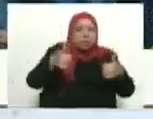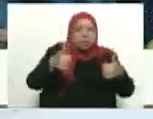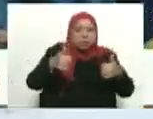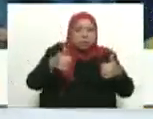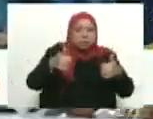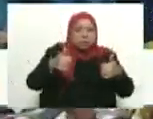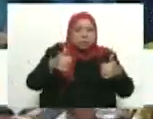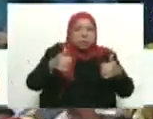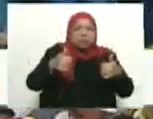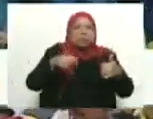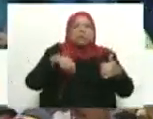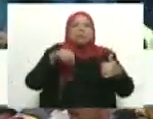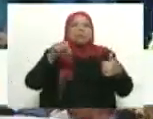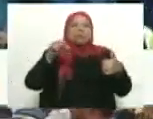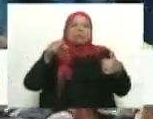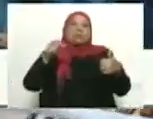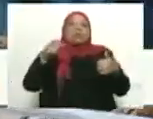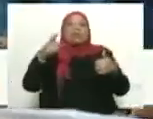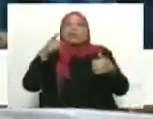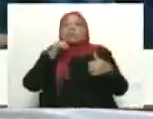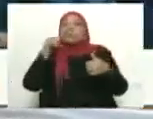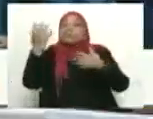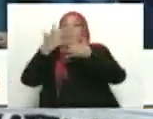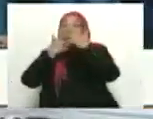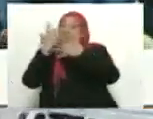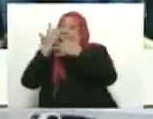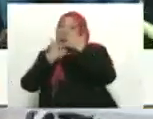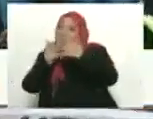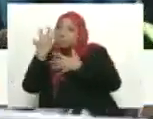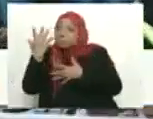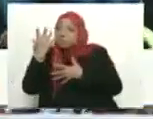O dijera Rosales, se escucha borroso.